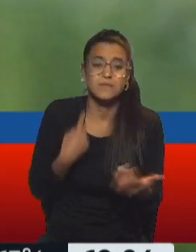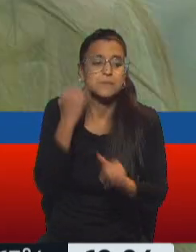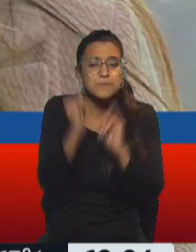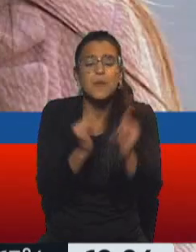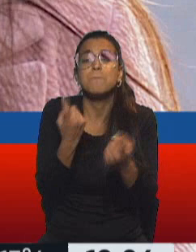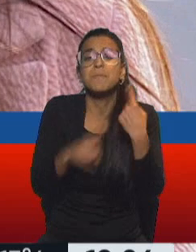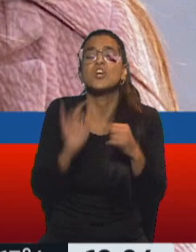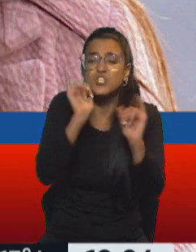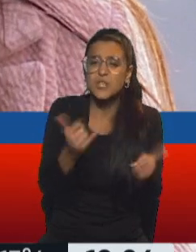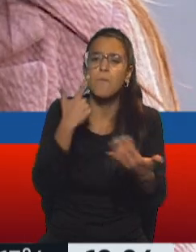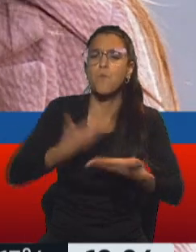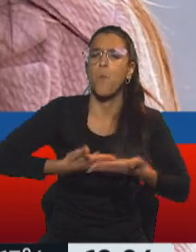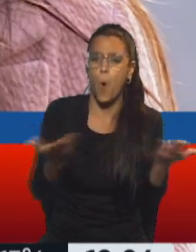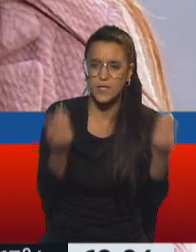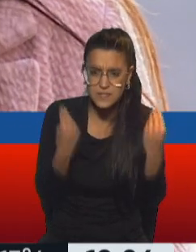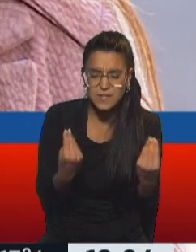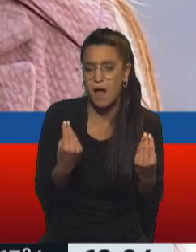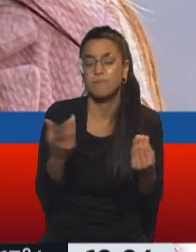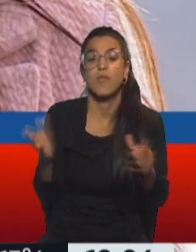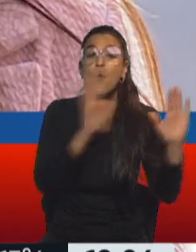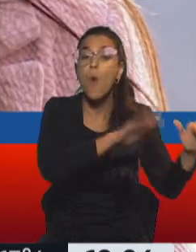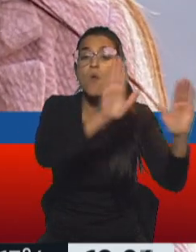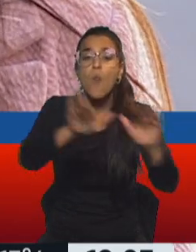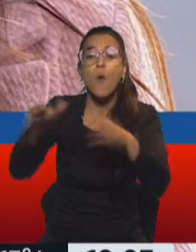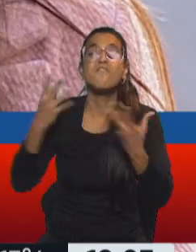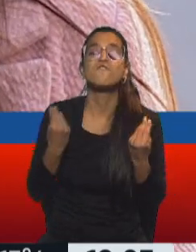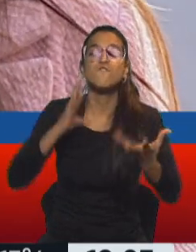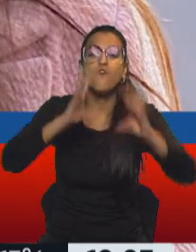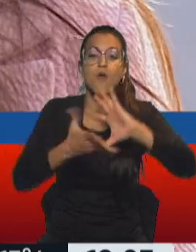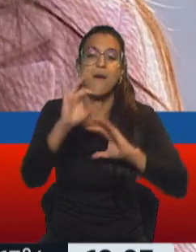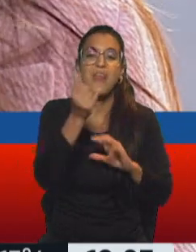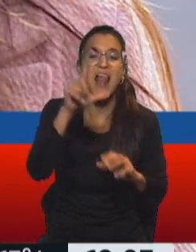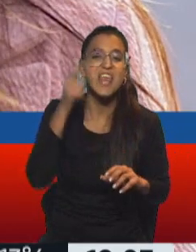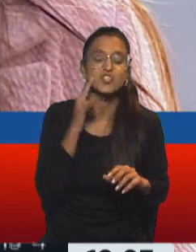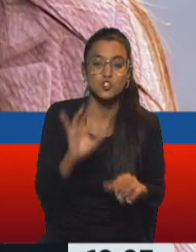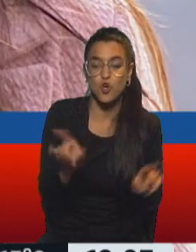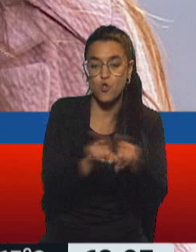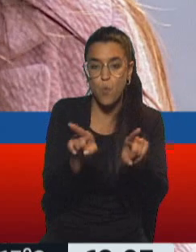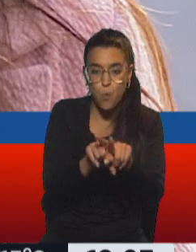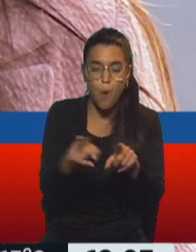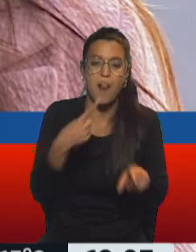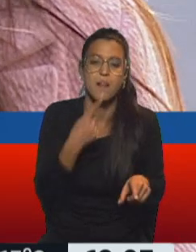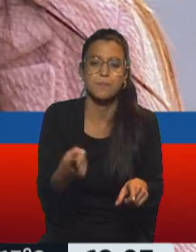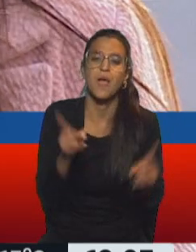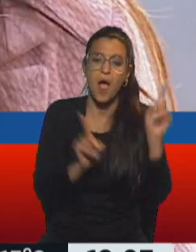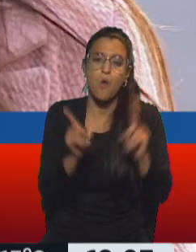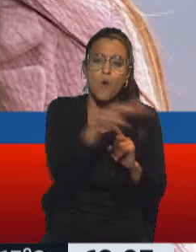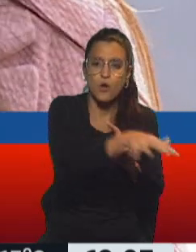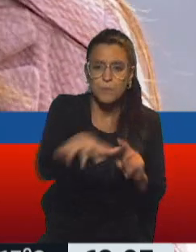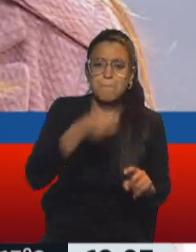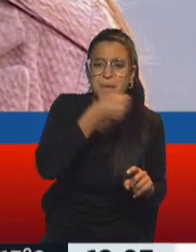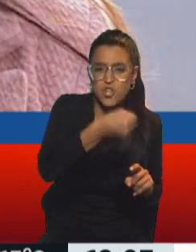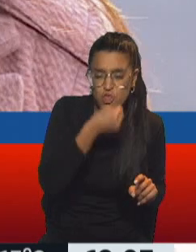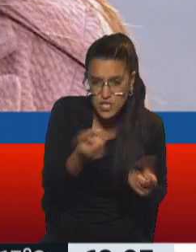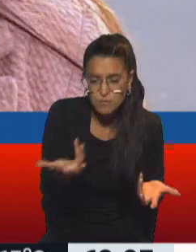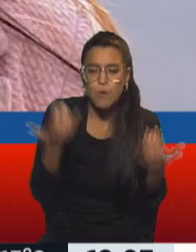hay una evidente denominador común en la forma en que procedía D'Alessio, cómo lo hacía con cierto sector del periodismo que utilizó,